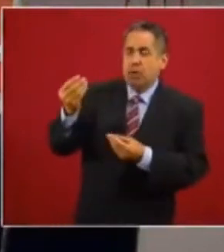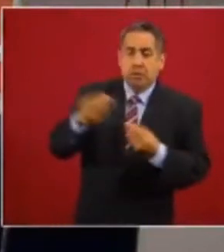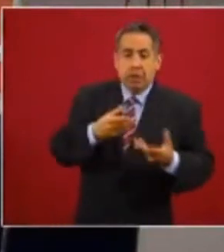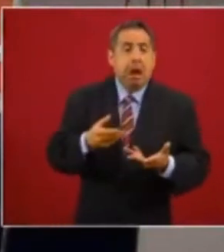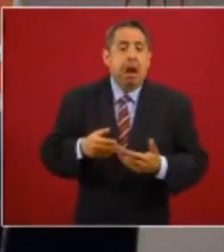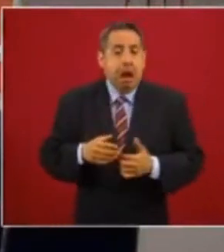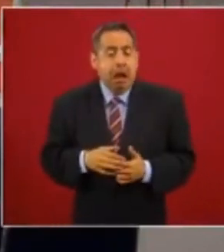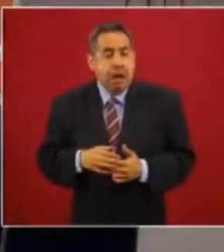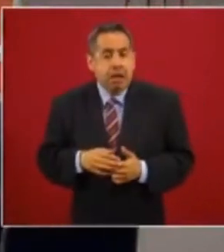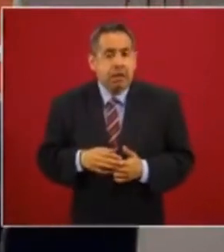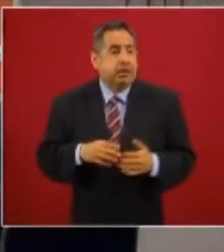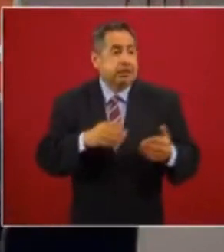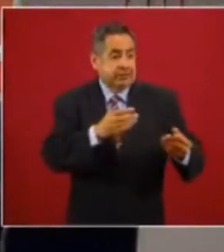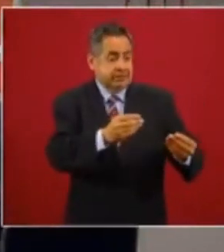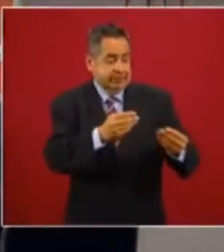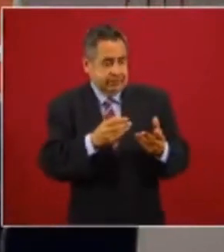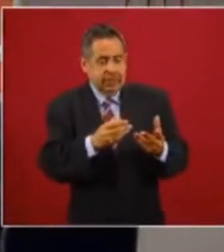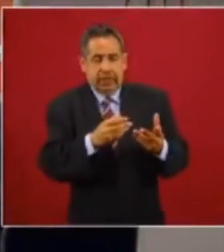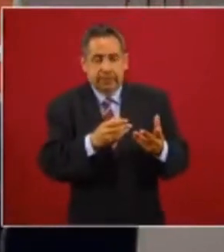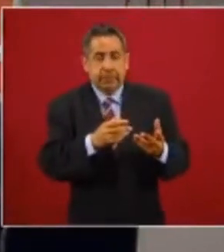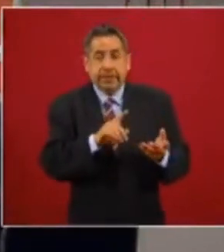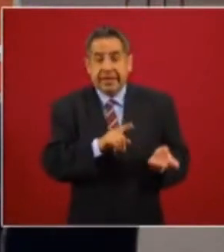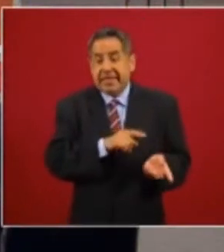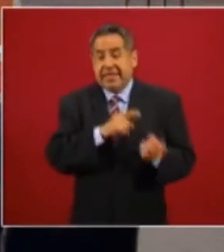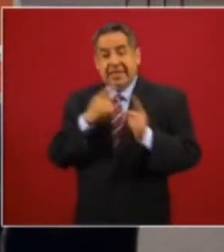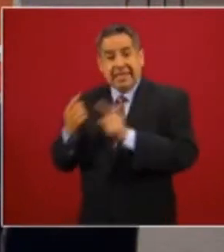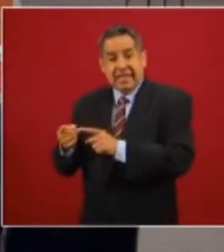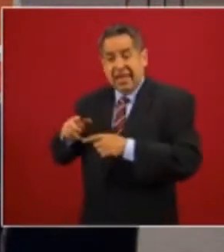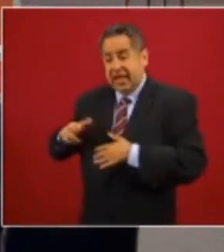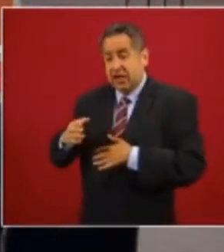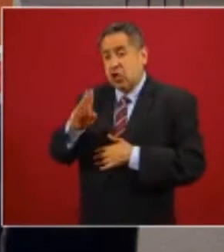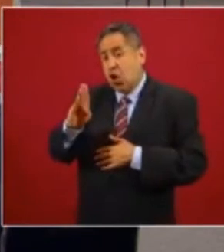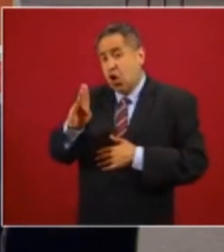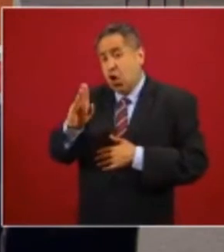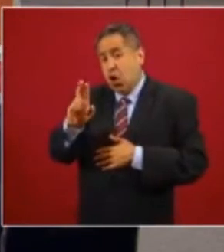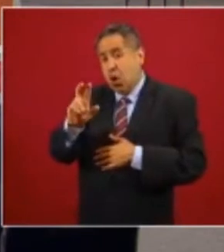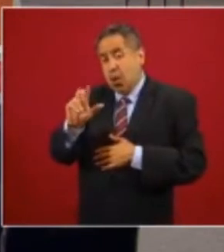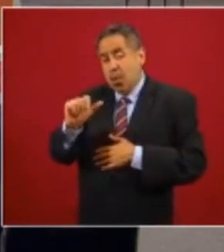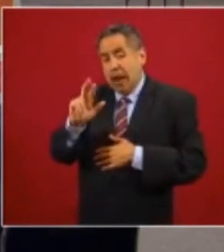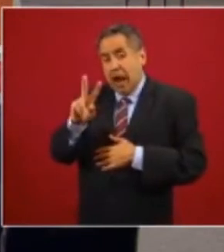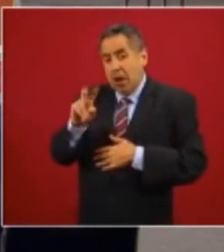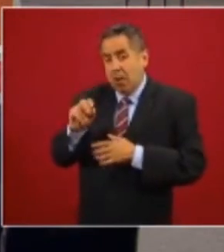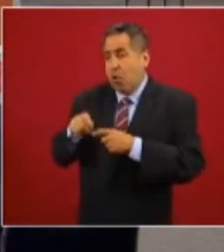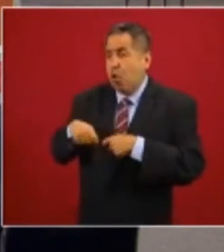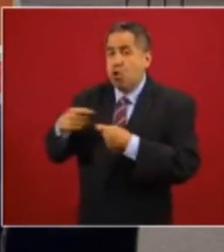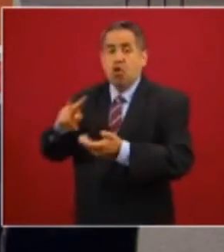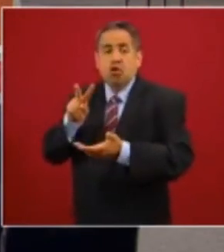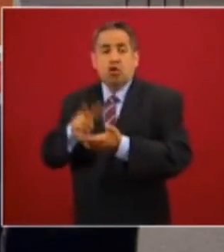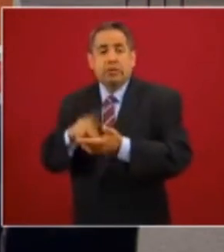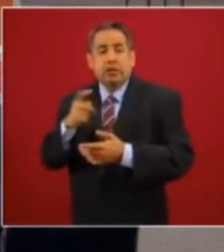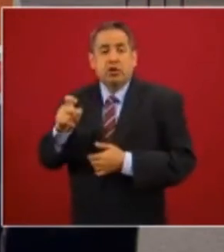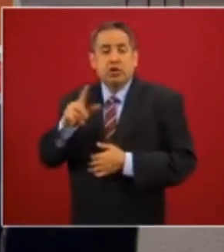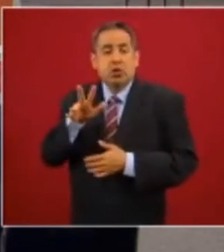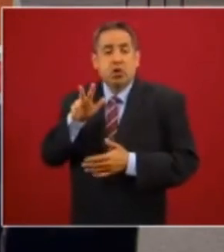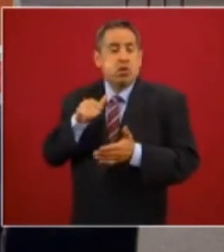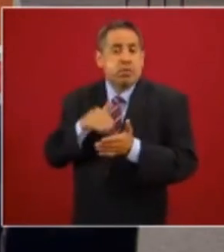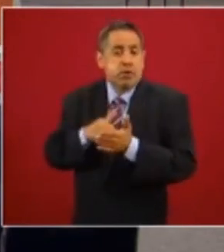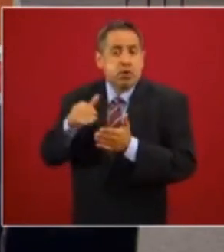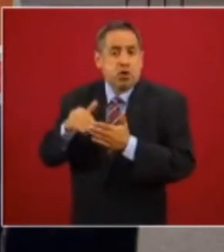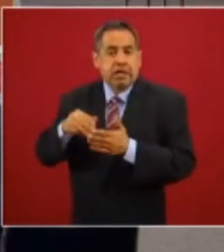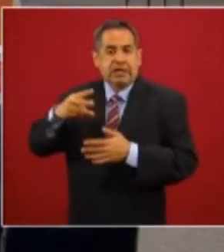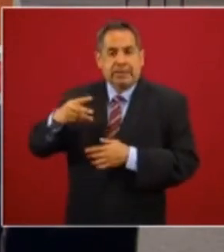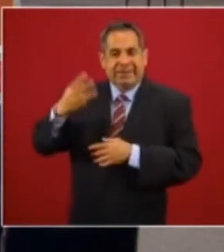del Bravo entregamos una cantidad total de 2.158 millones de